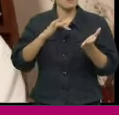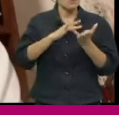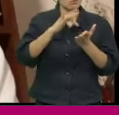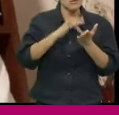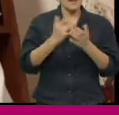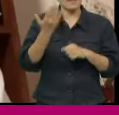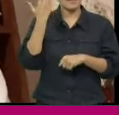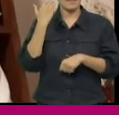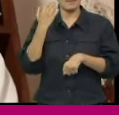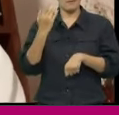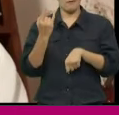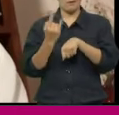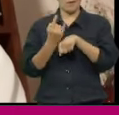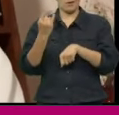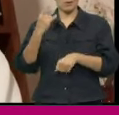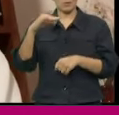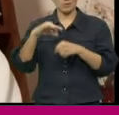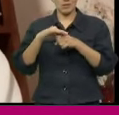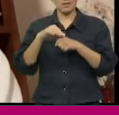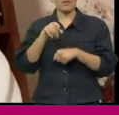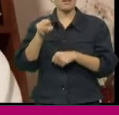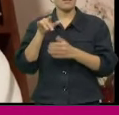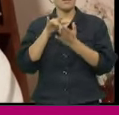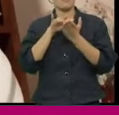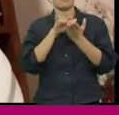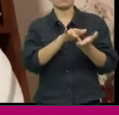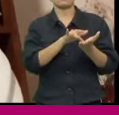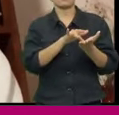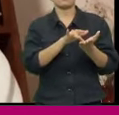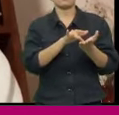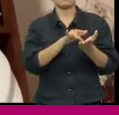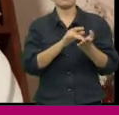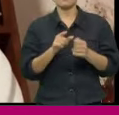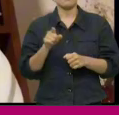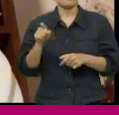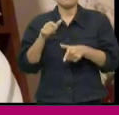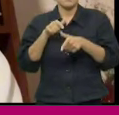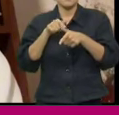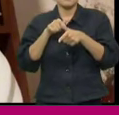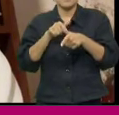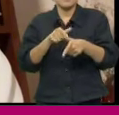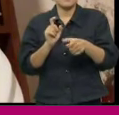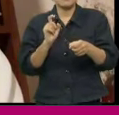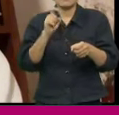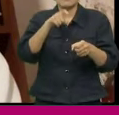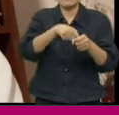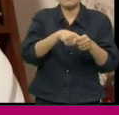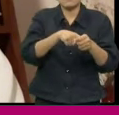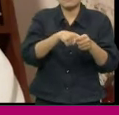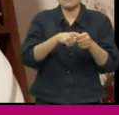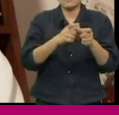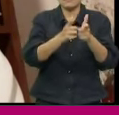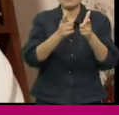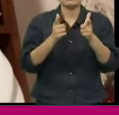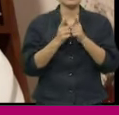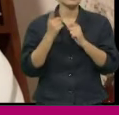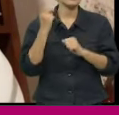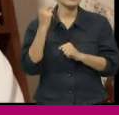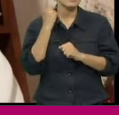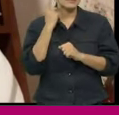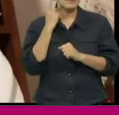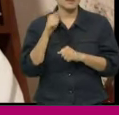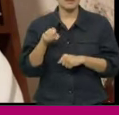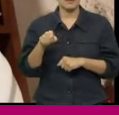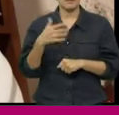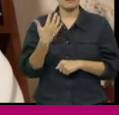hicieron fraude electoral, y cantando alegremente se mantuvo en esa coalición, además haciendo la tarea